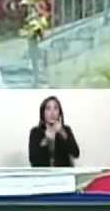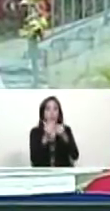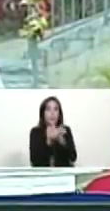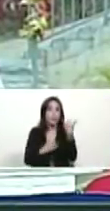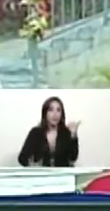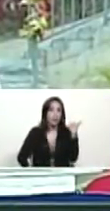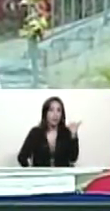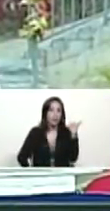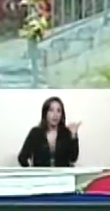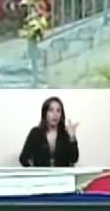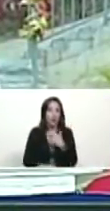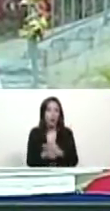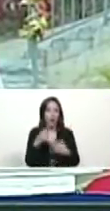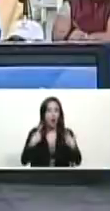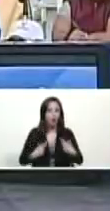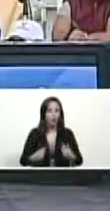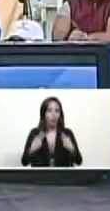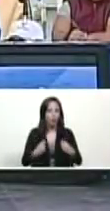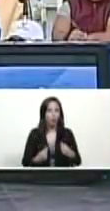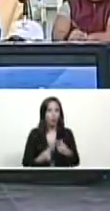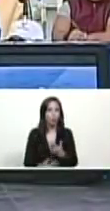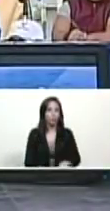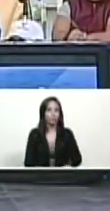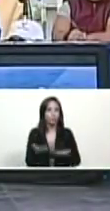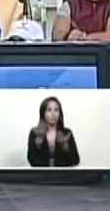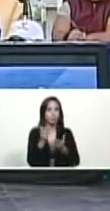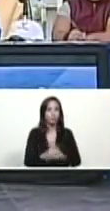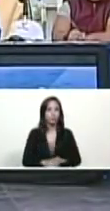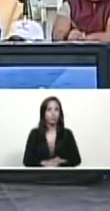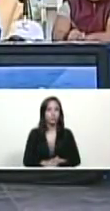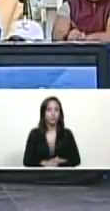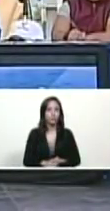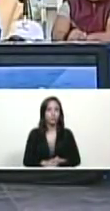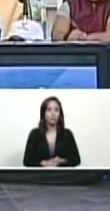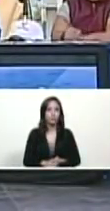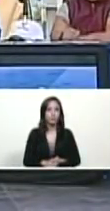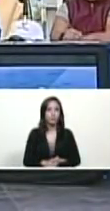riendas de la conducción del gobierno.